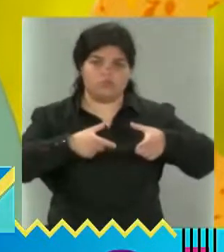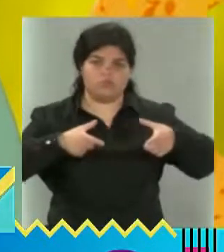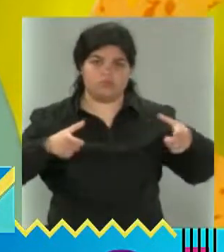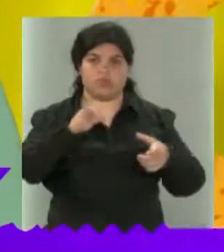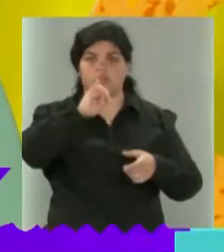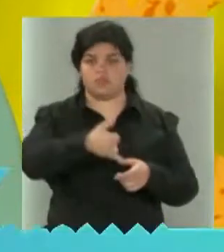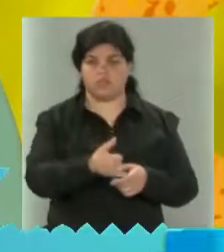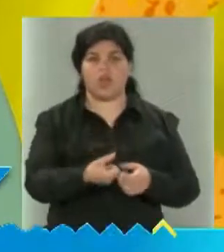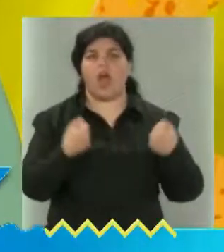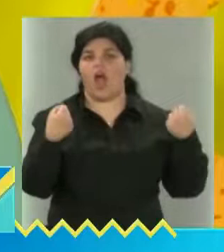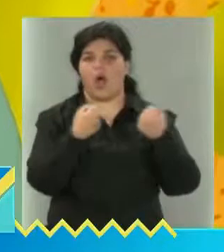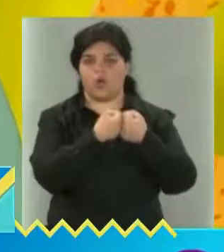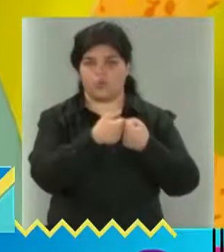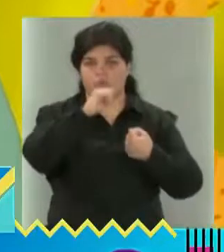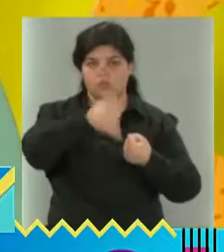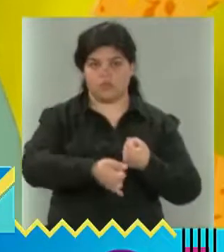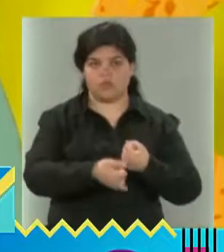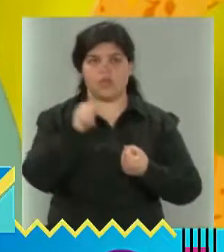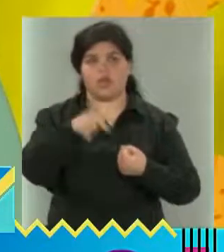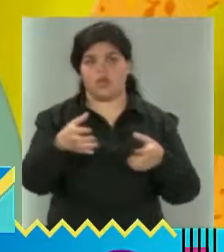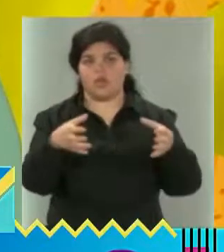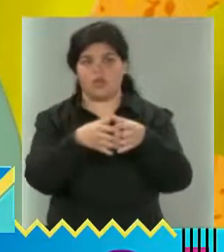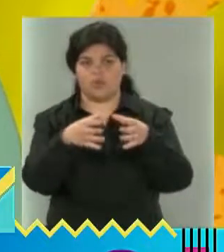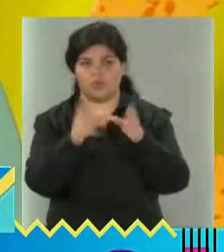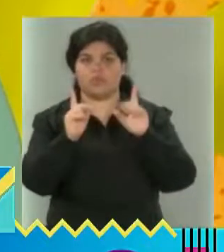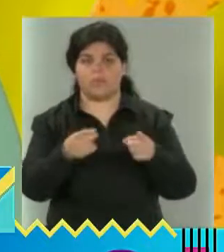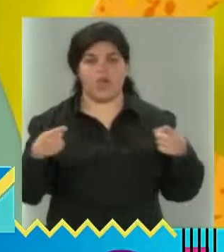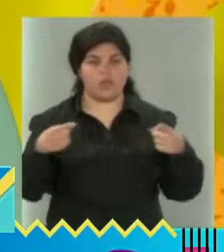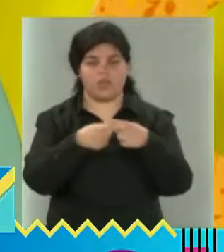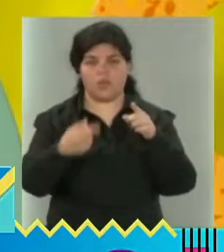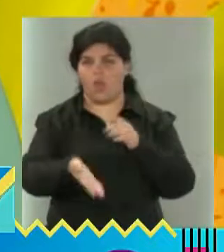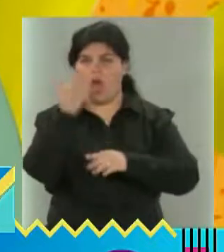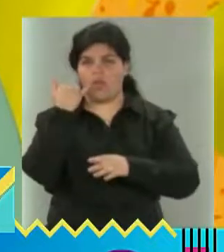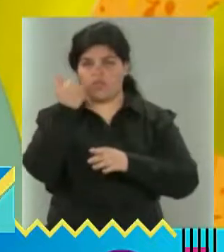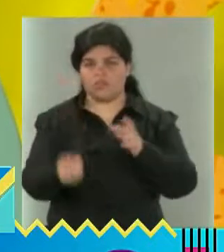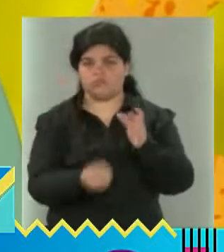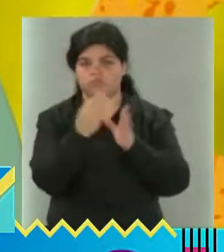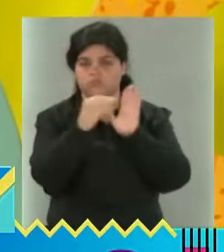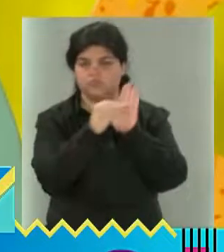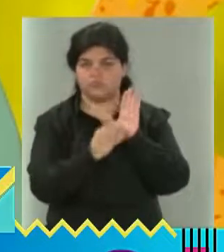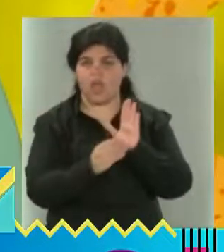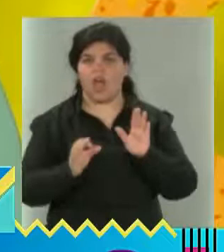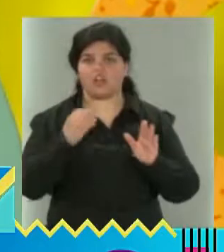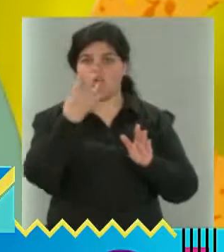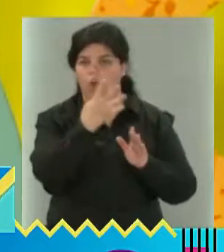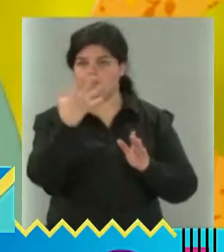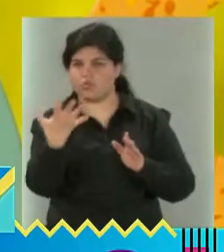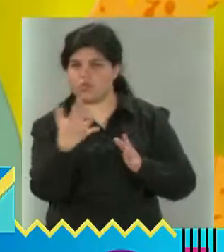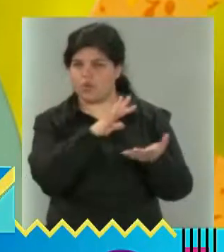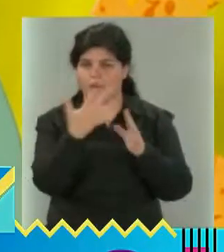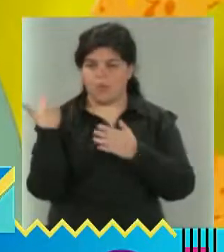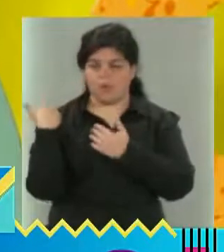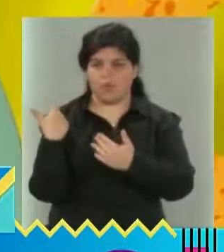través de los consensos creados por el Plan Estratégico Vitivinícola y los objetivos creados en su momento. En los últimos 4 o 5 años, obviamente, ha habido